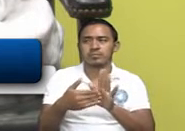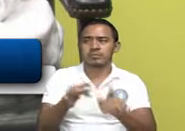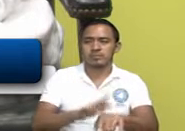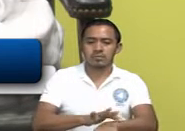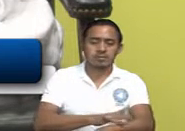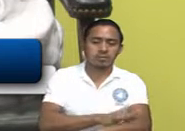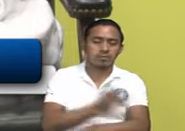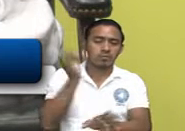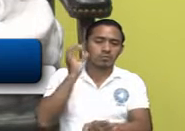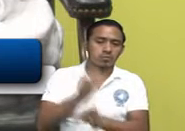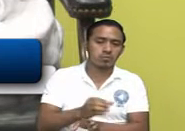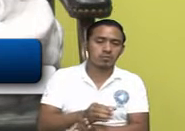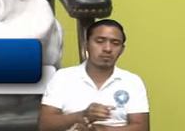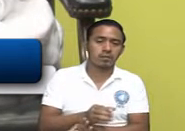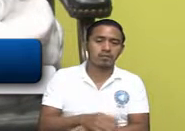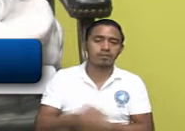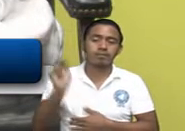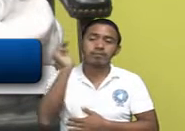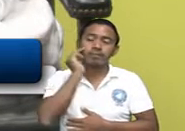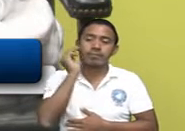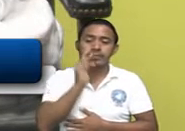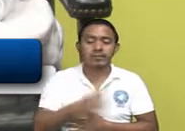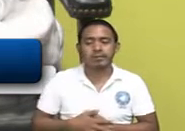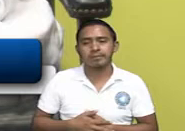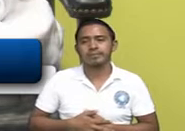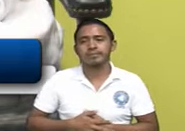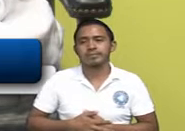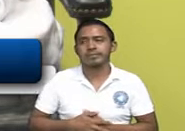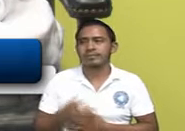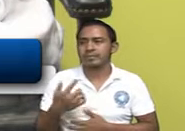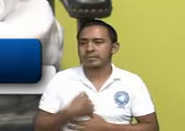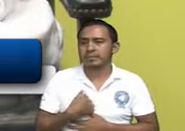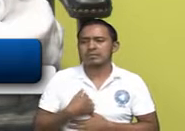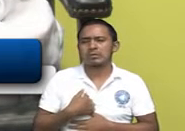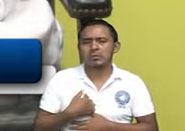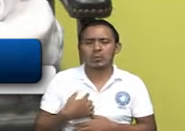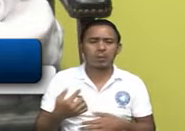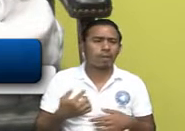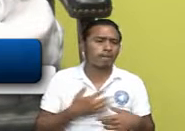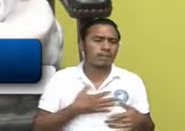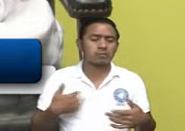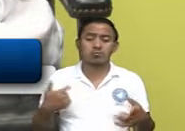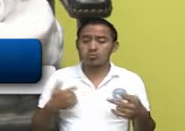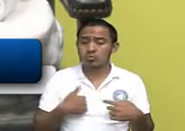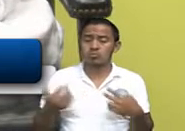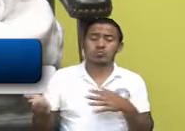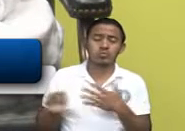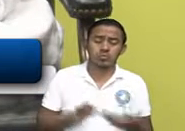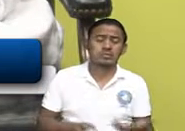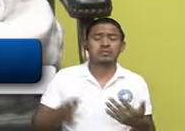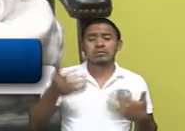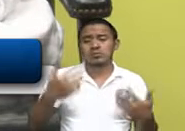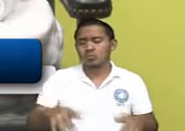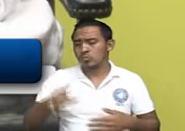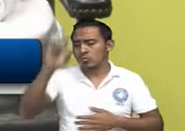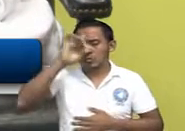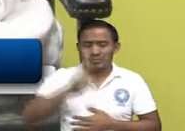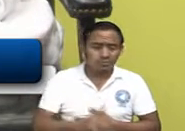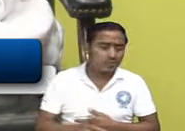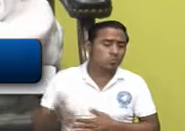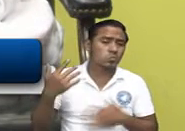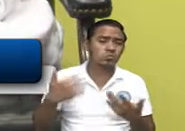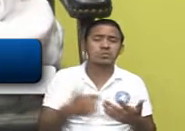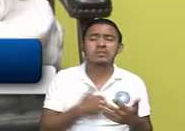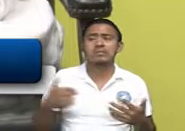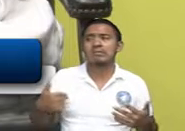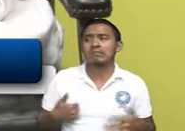de culpa. Una mamá que, por ejemplo, pueda decir, ¿por qué yo no ayudé a mi hijo? ¿Por qué no me di cuenta? Sí. ¿Qué tuve que haber hecho? Entonces